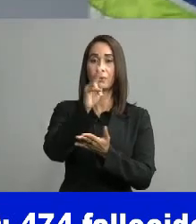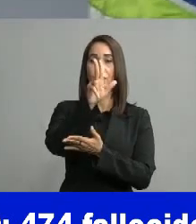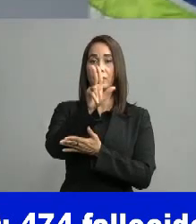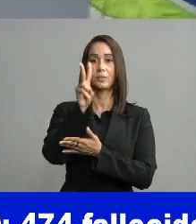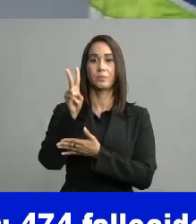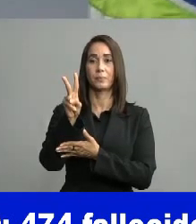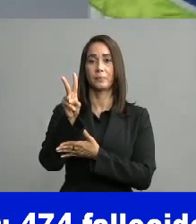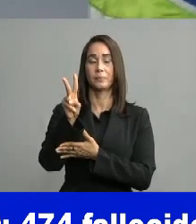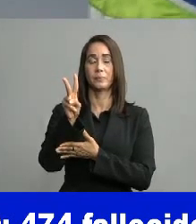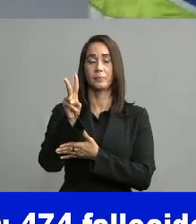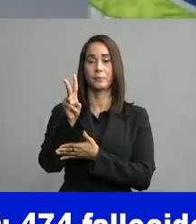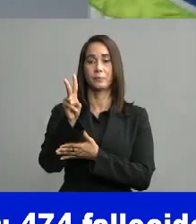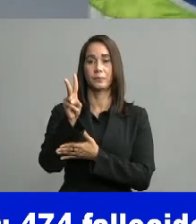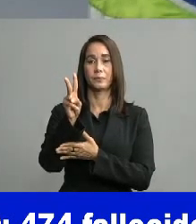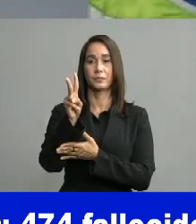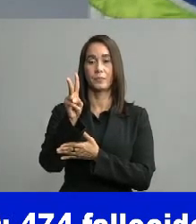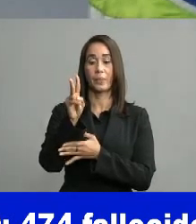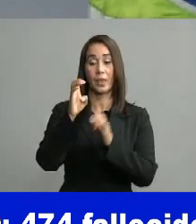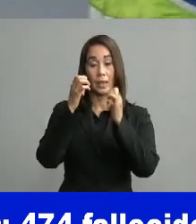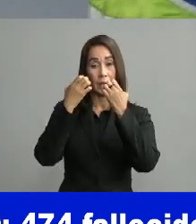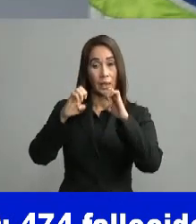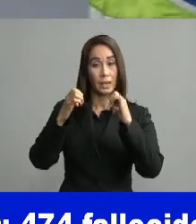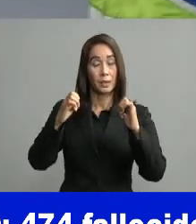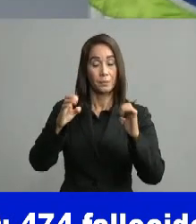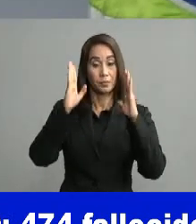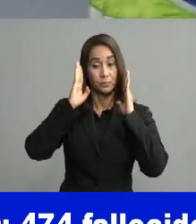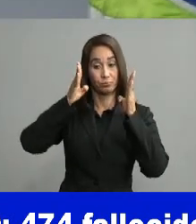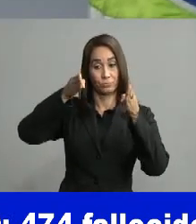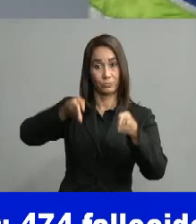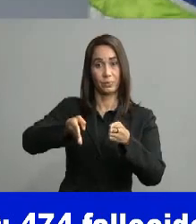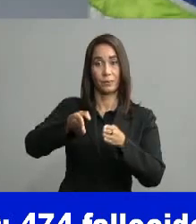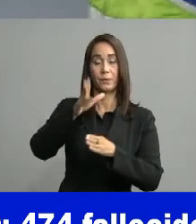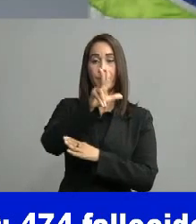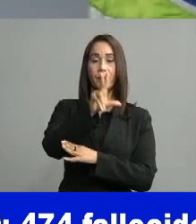14.032. Y el número de emergencias atendidas,